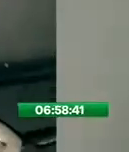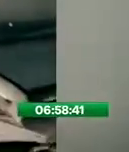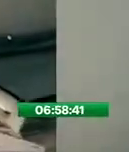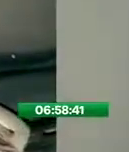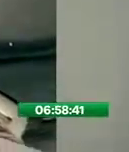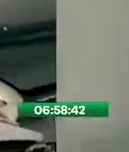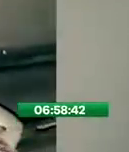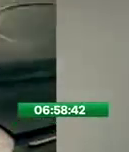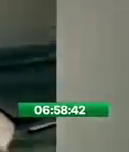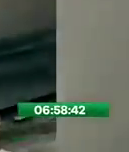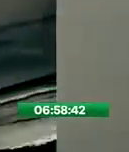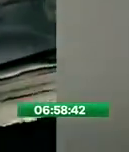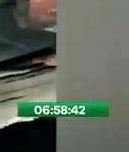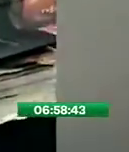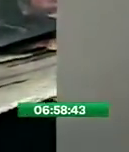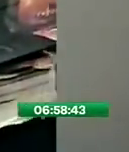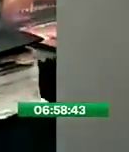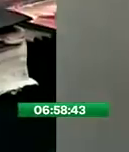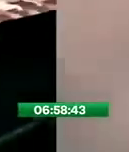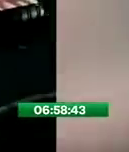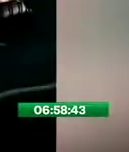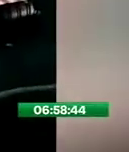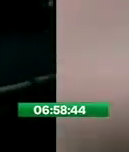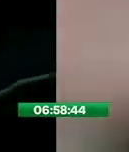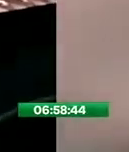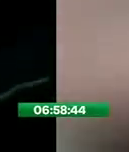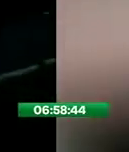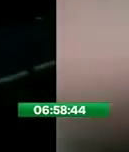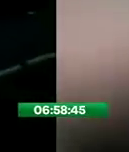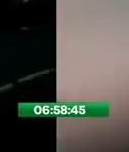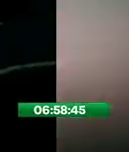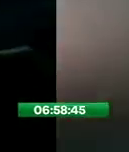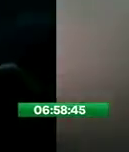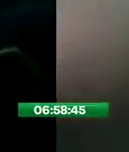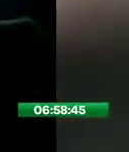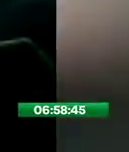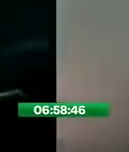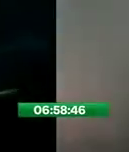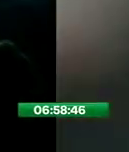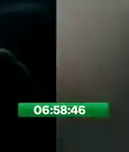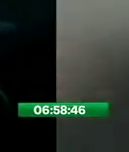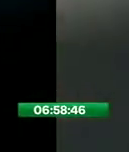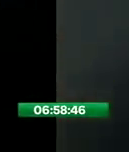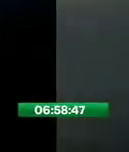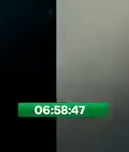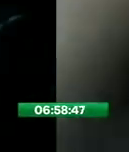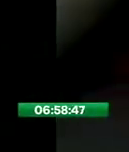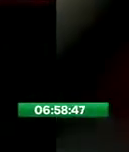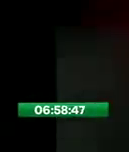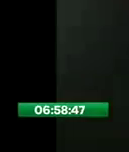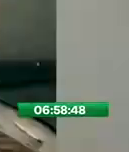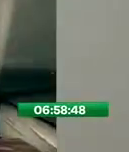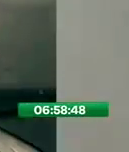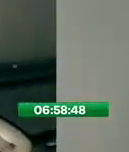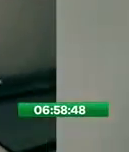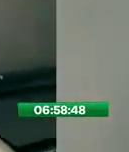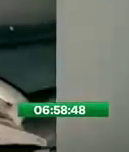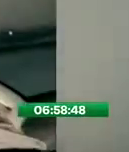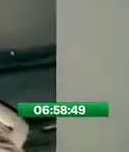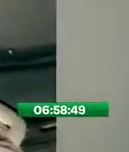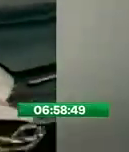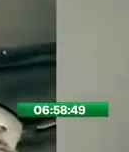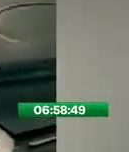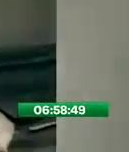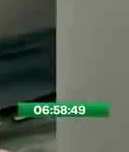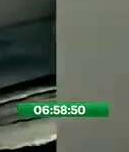en medio. Qué bárbaro, ¿no? Y va un tráiler allá. Yo cuando veo esos tráilers, voy manejando. Veo esos tráilers,